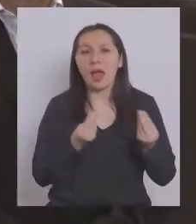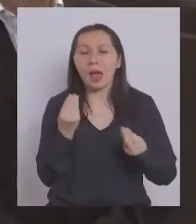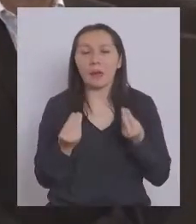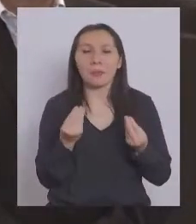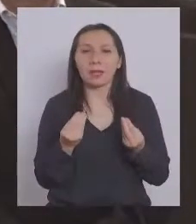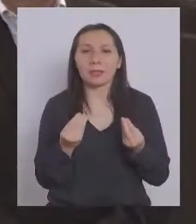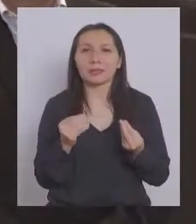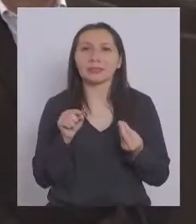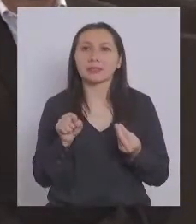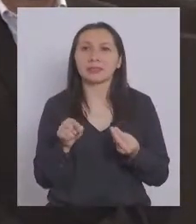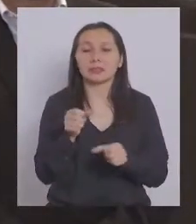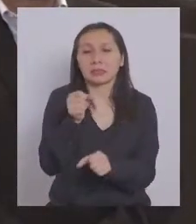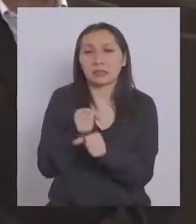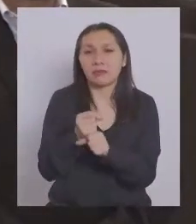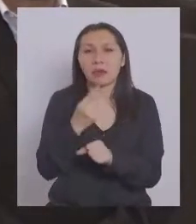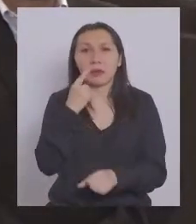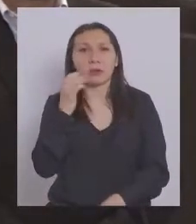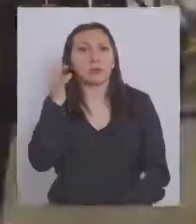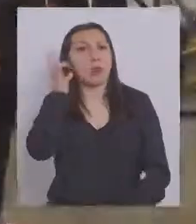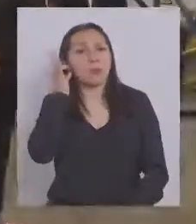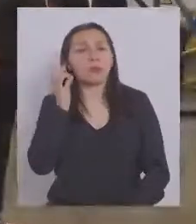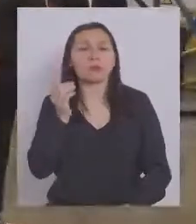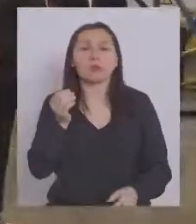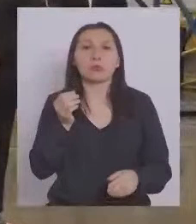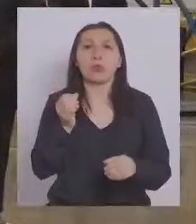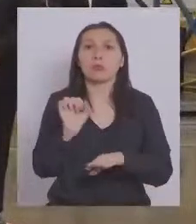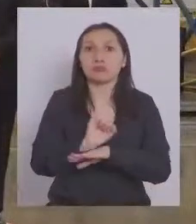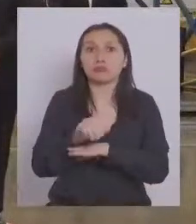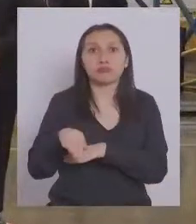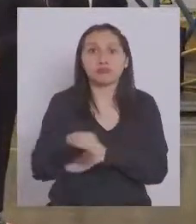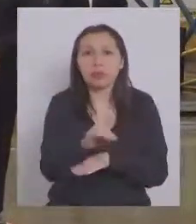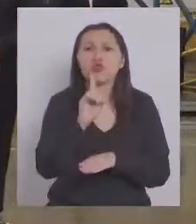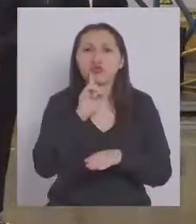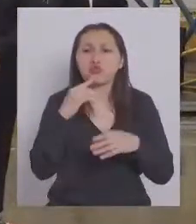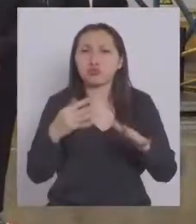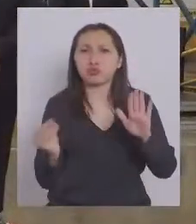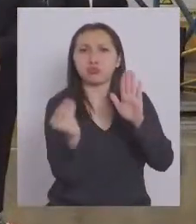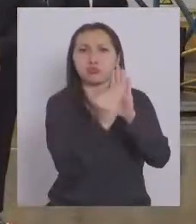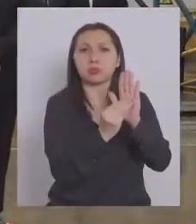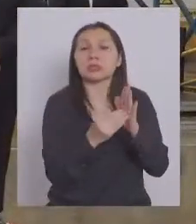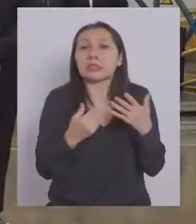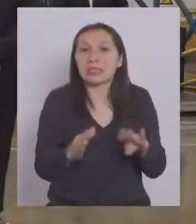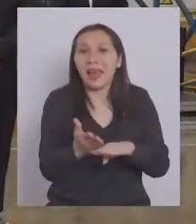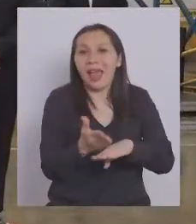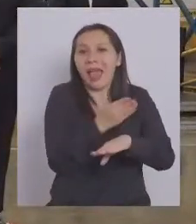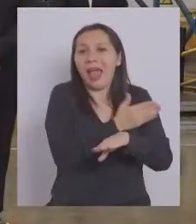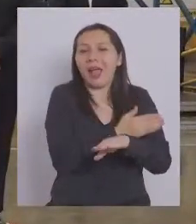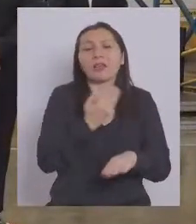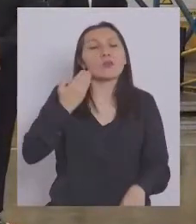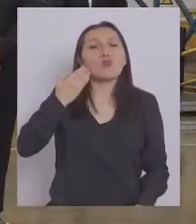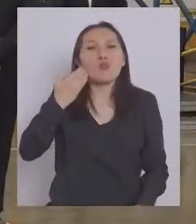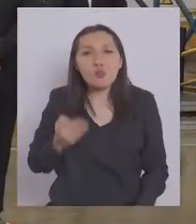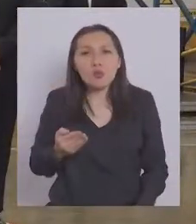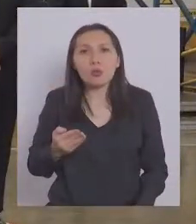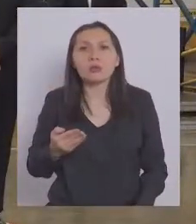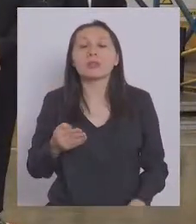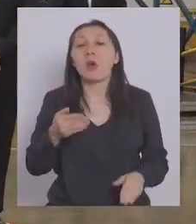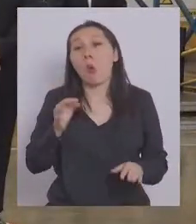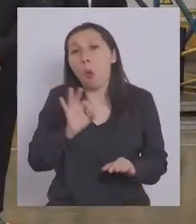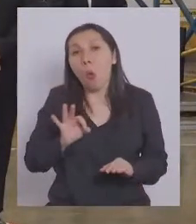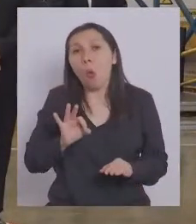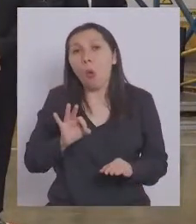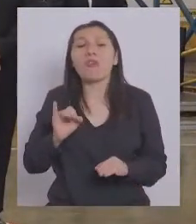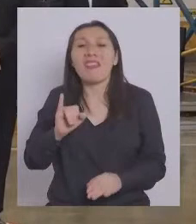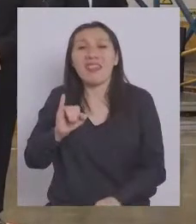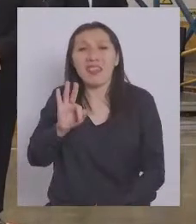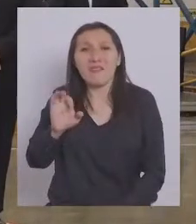si un trabajador o trabajadora del transporte que está dentro del registro ya recibe algún tipo de bono o es parte del ingreso familiar